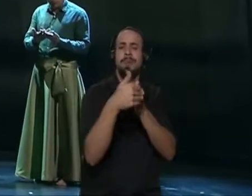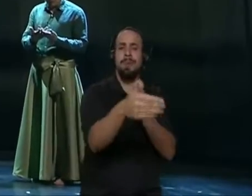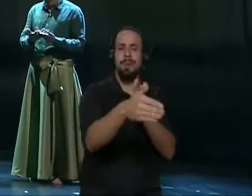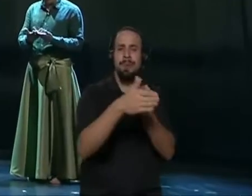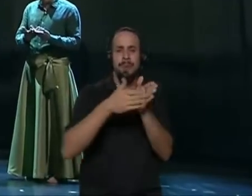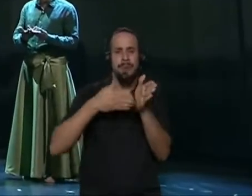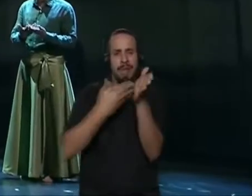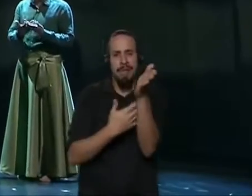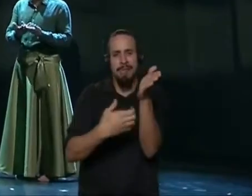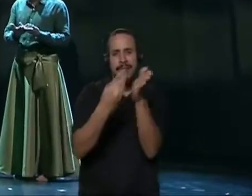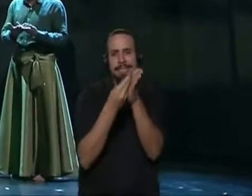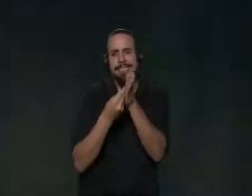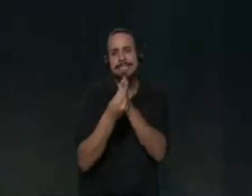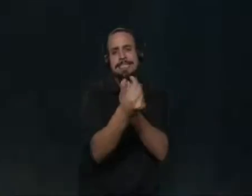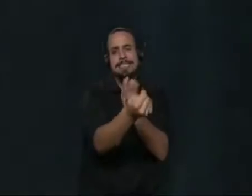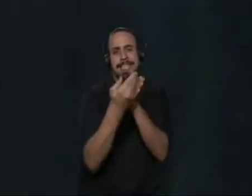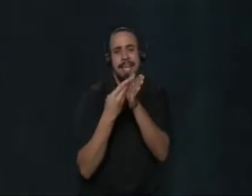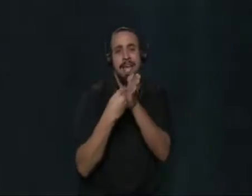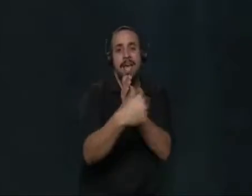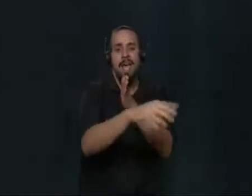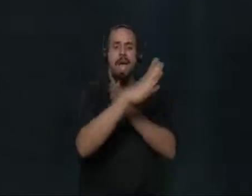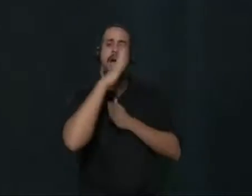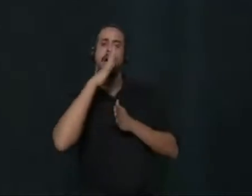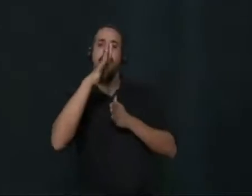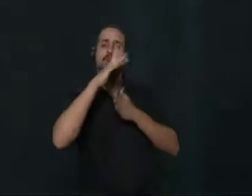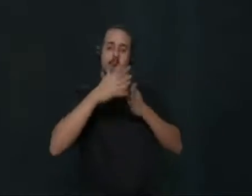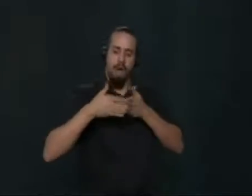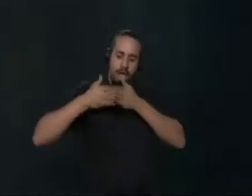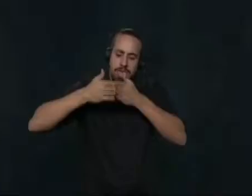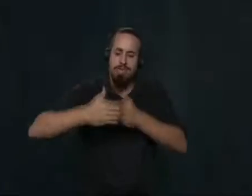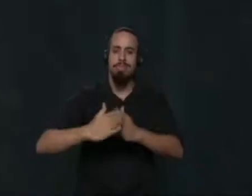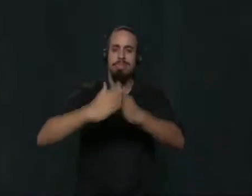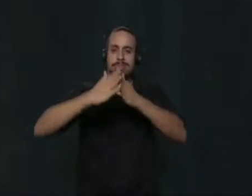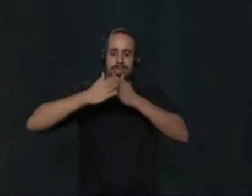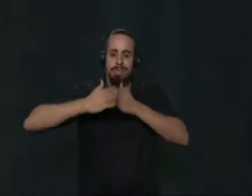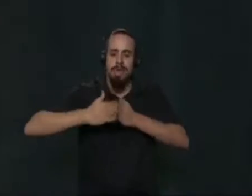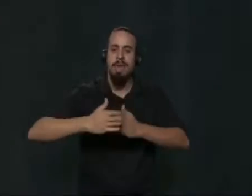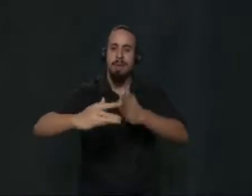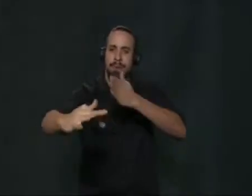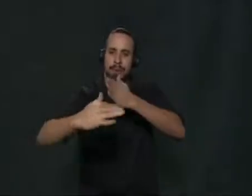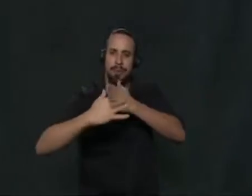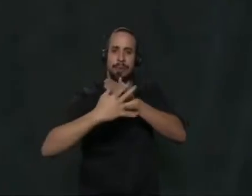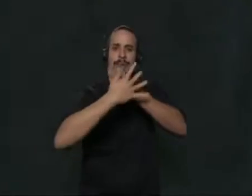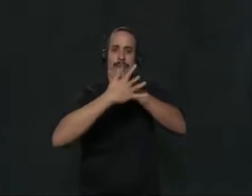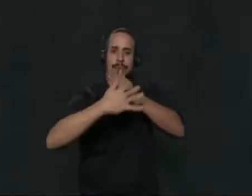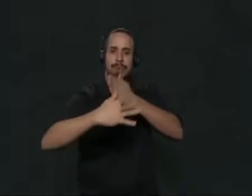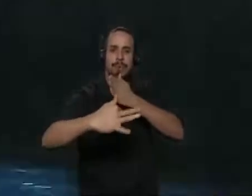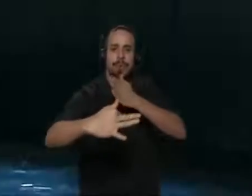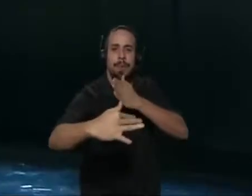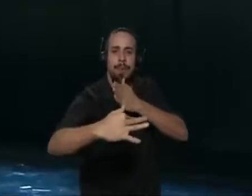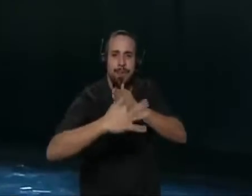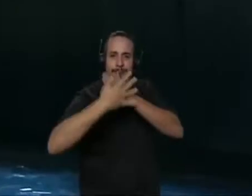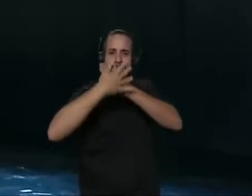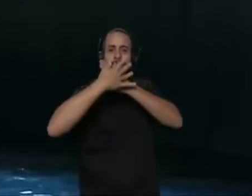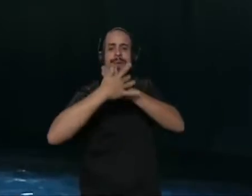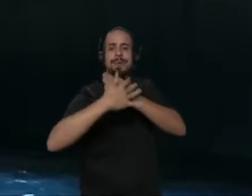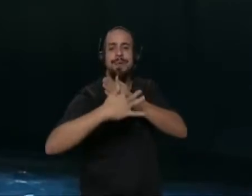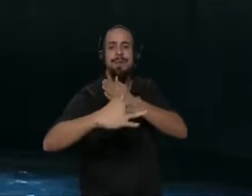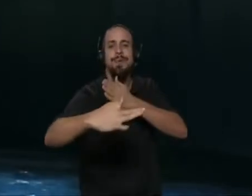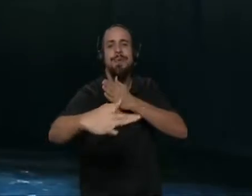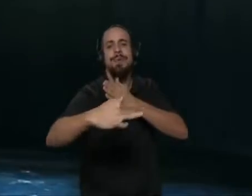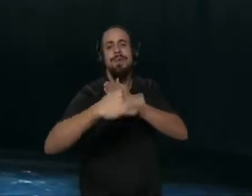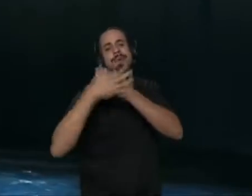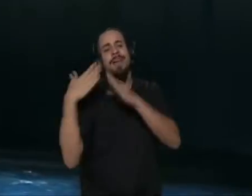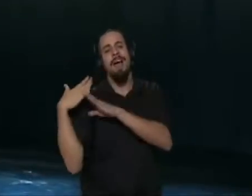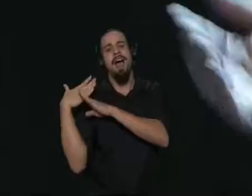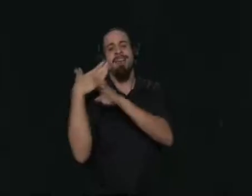que no permite que el agua busque su sitio entre las